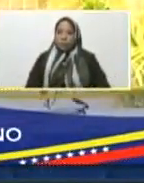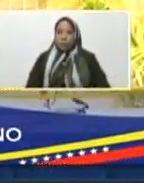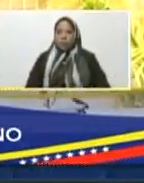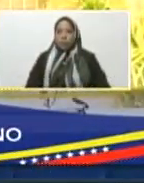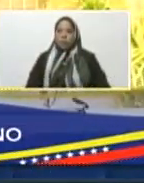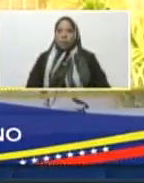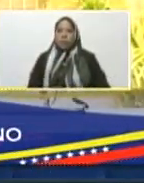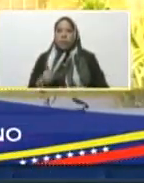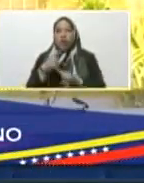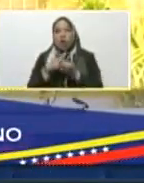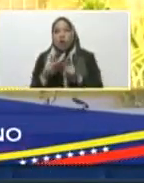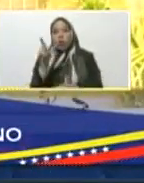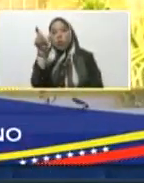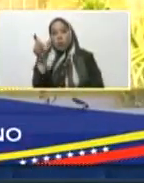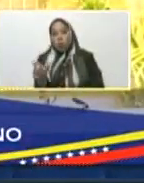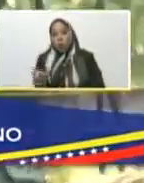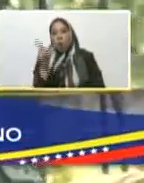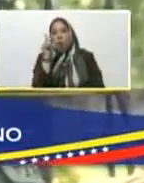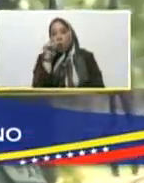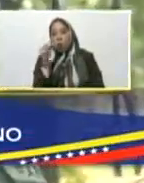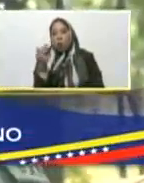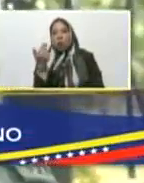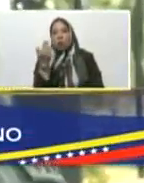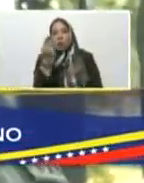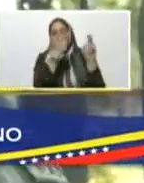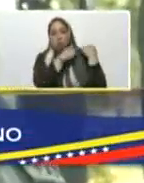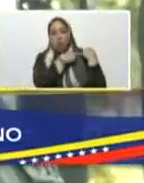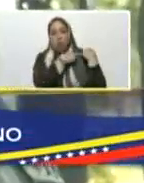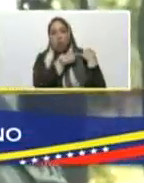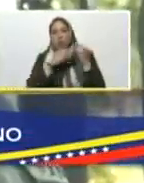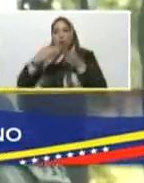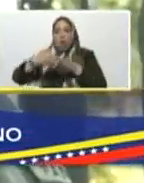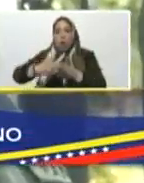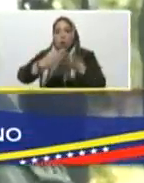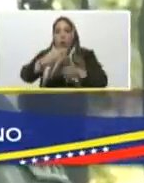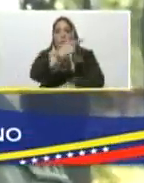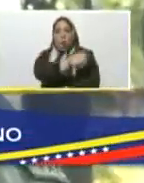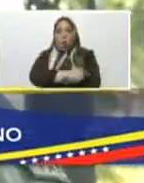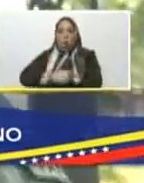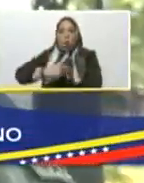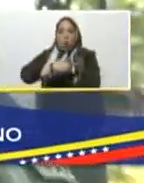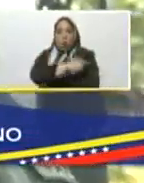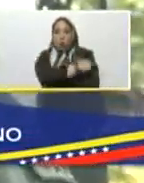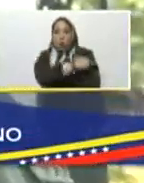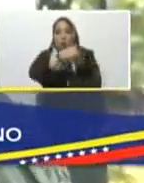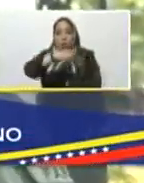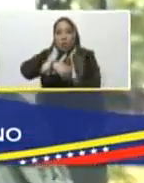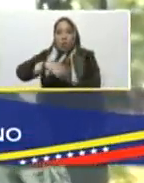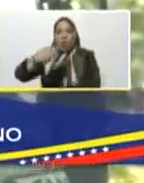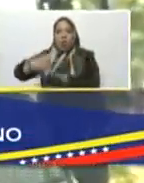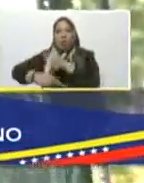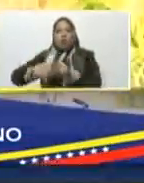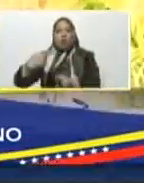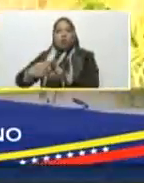contralmirante Gerson Buitrago, director del Hospital Naval Dr. Francisco Iznardi de Puerto Cabello,